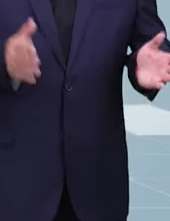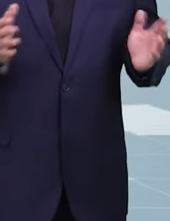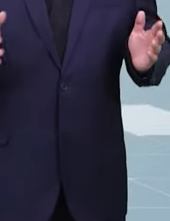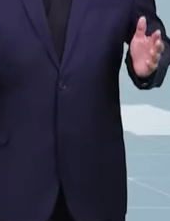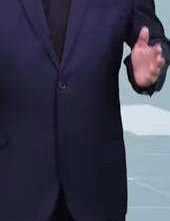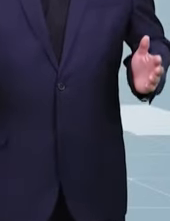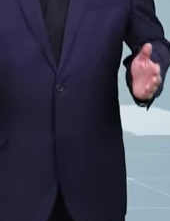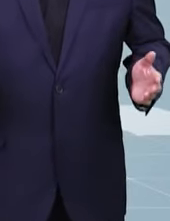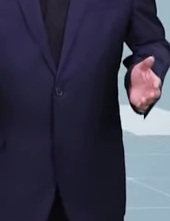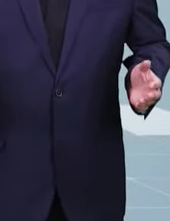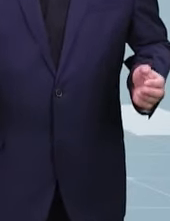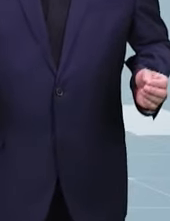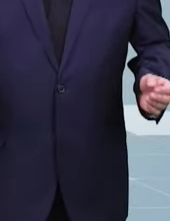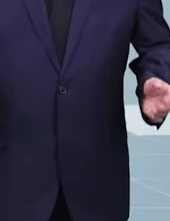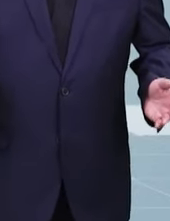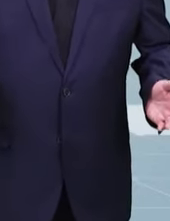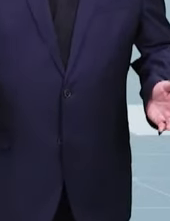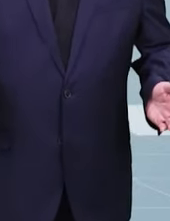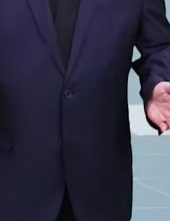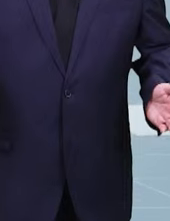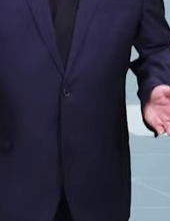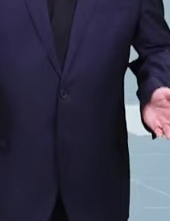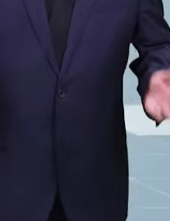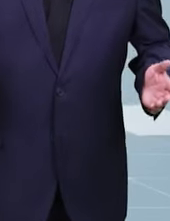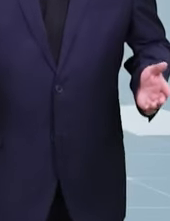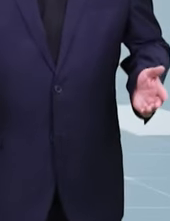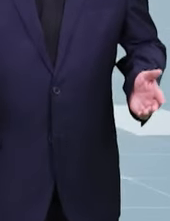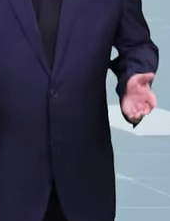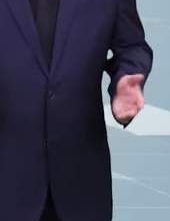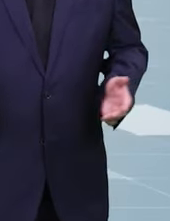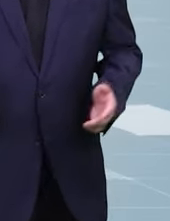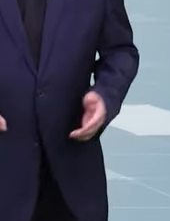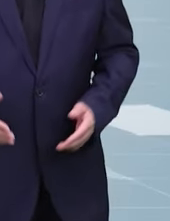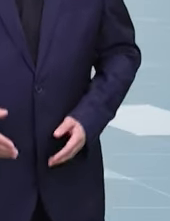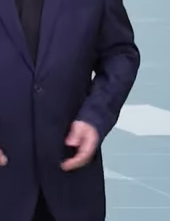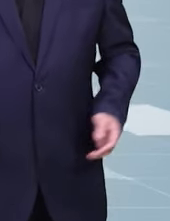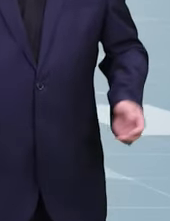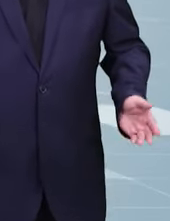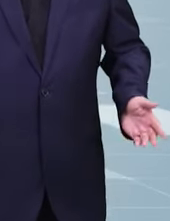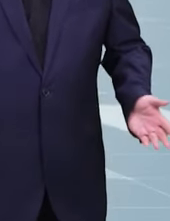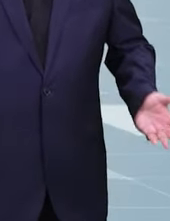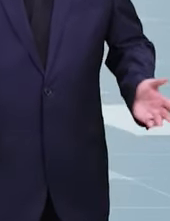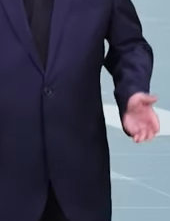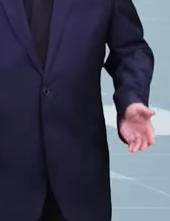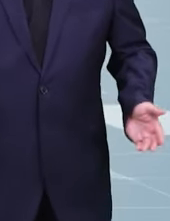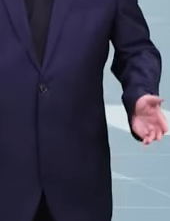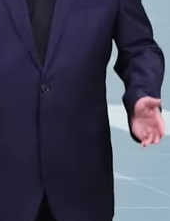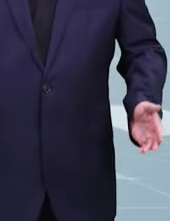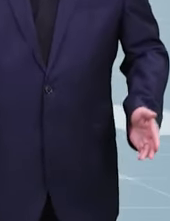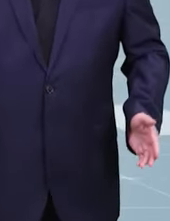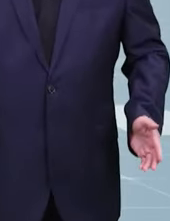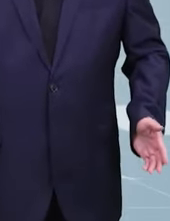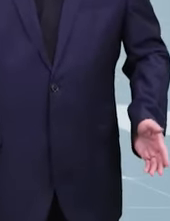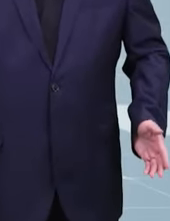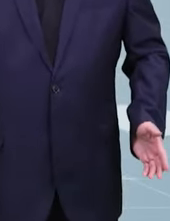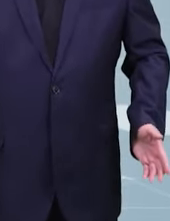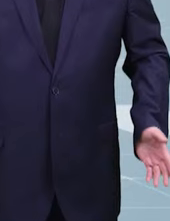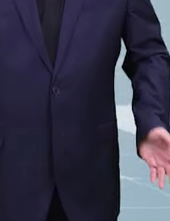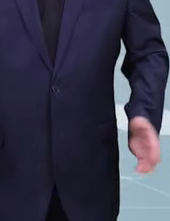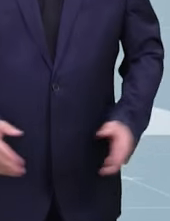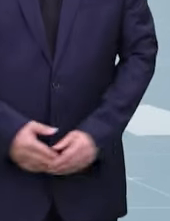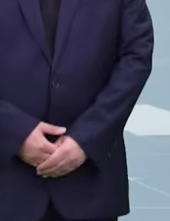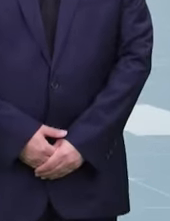códigos y optimización del mismo lo que permite a los desarrolladores crear aplicaciones utilizando simples